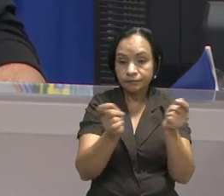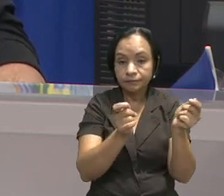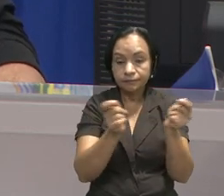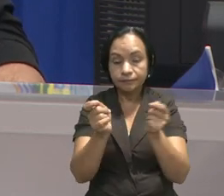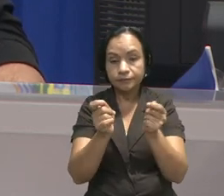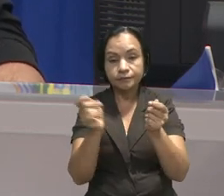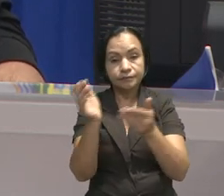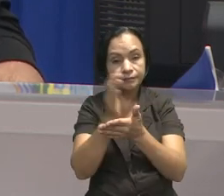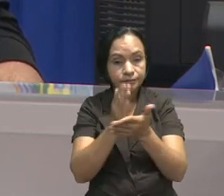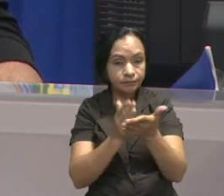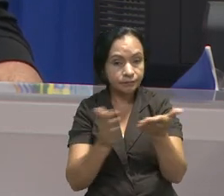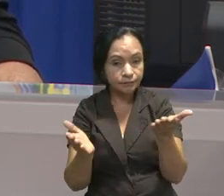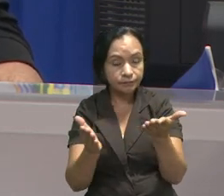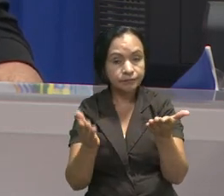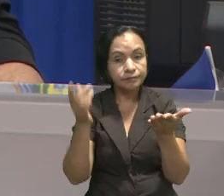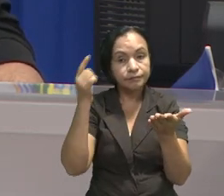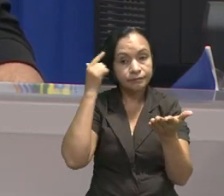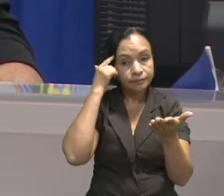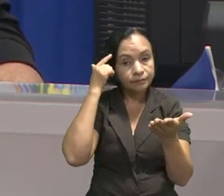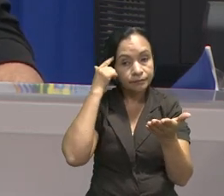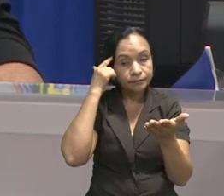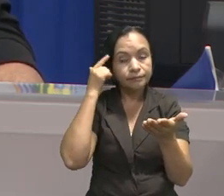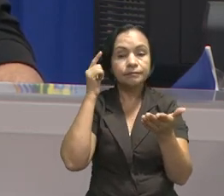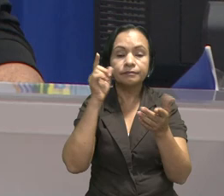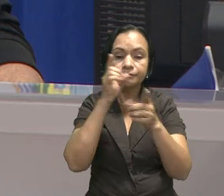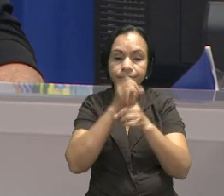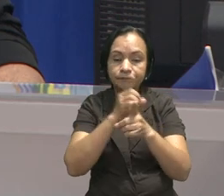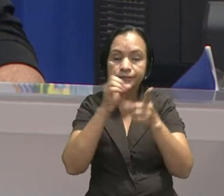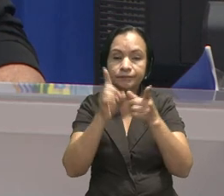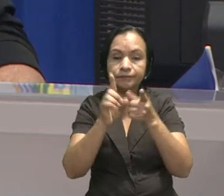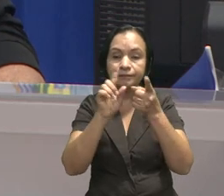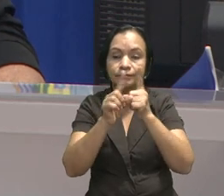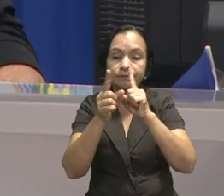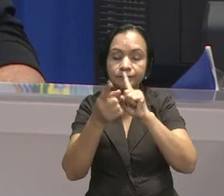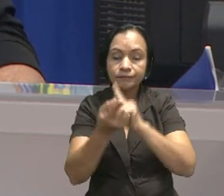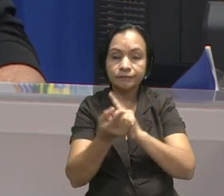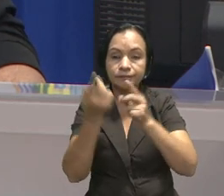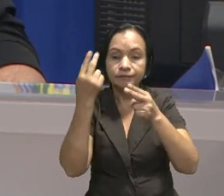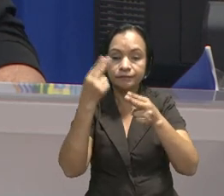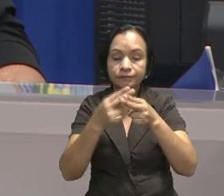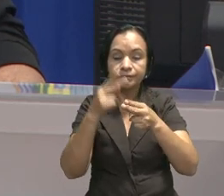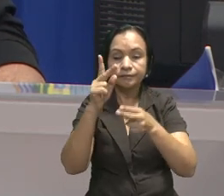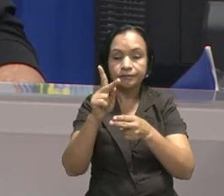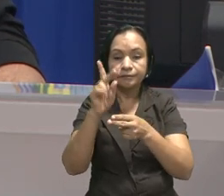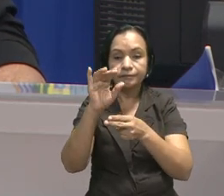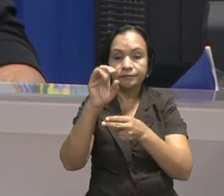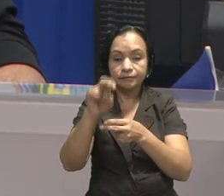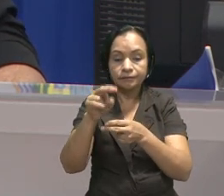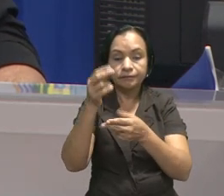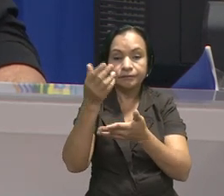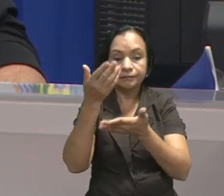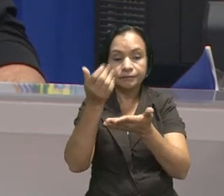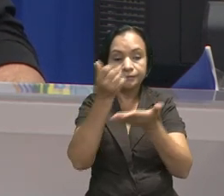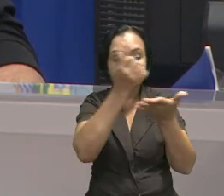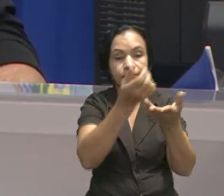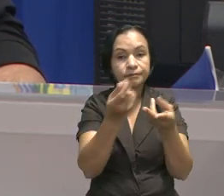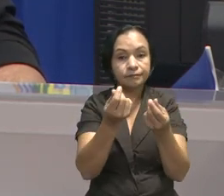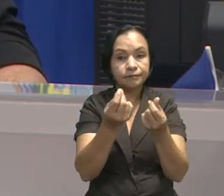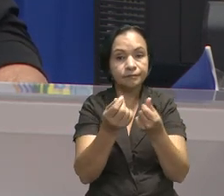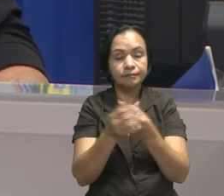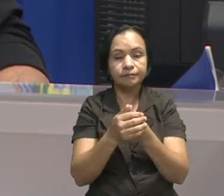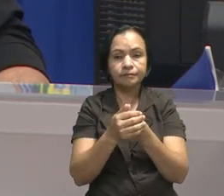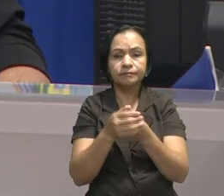algún momento se pensó que había que cambiar la pensión de gracia. Y la principal preocupación que